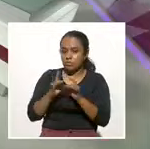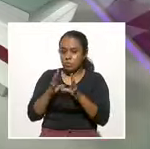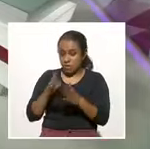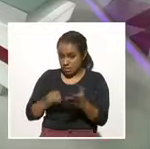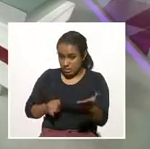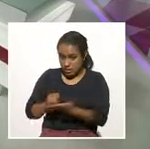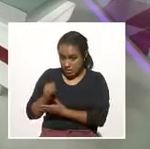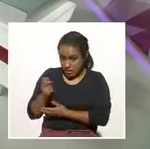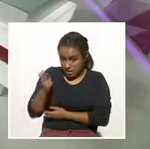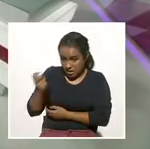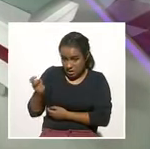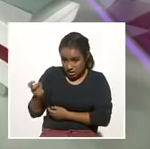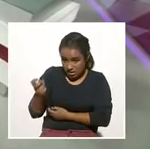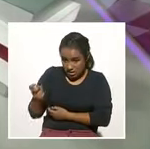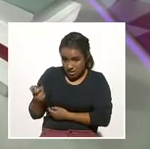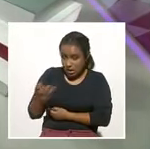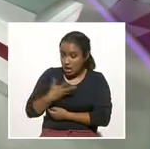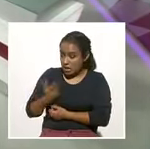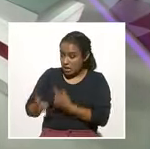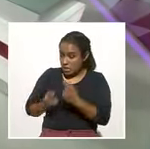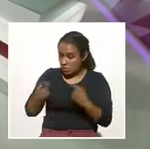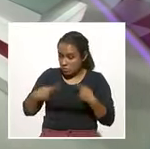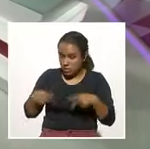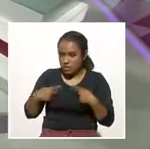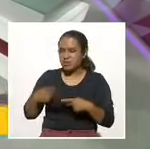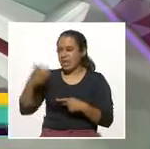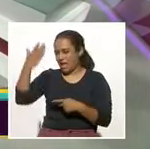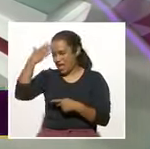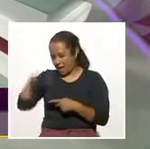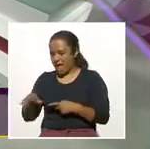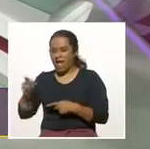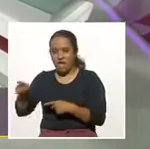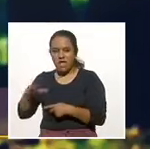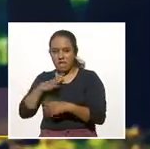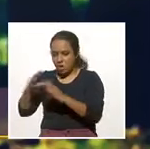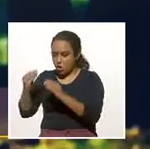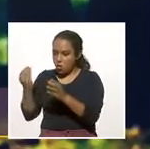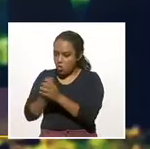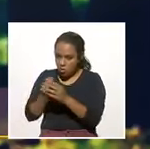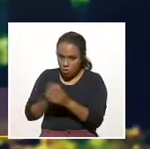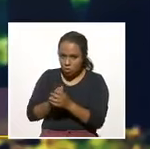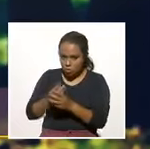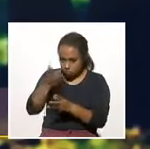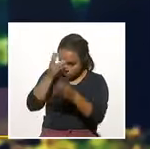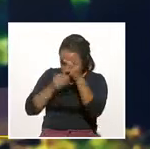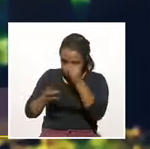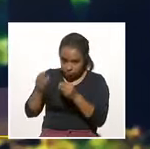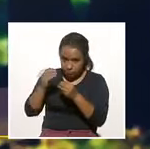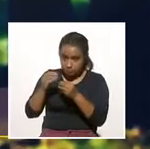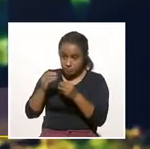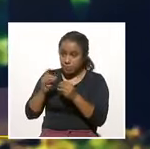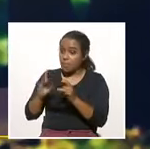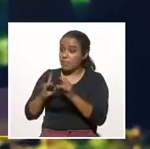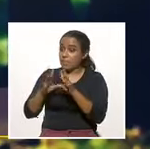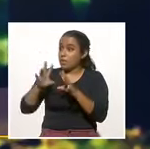una decisión de esas, digo, hay personas que son brigadistas y que han tomado muchas capacitaciones y a la hora de un evento real se han